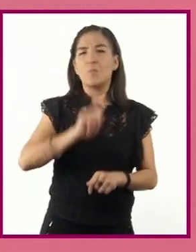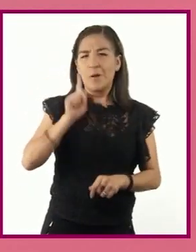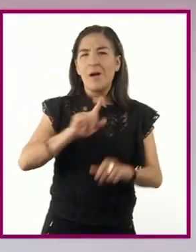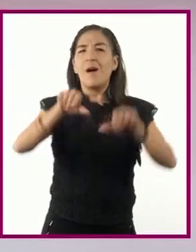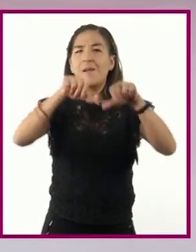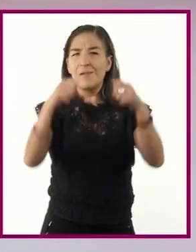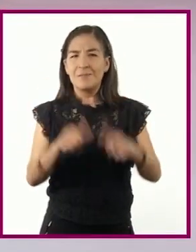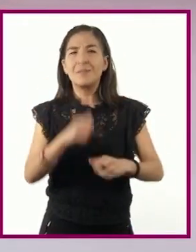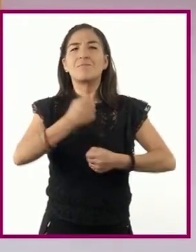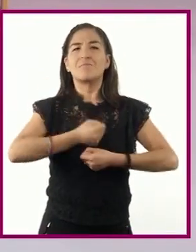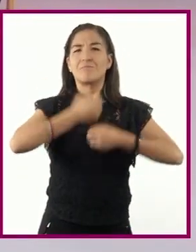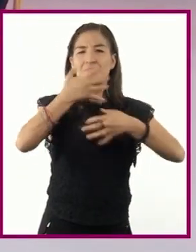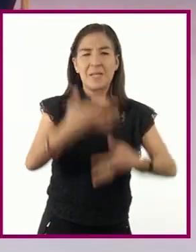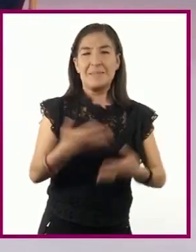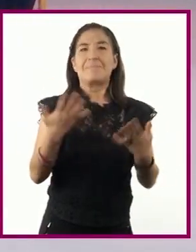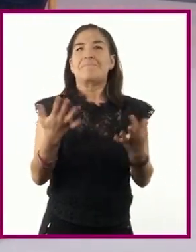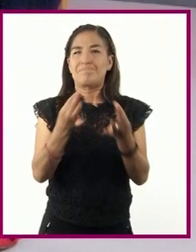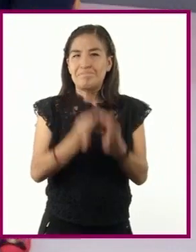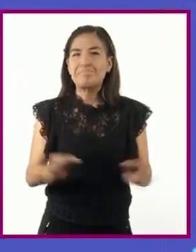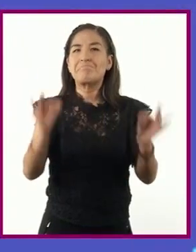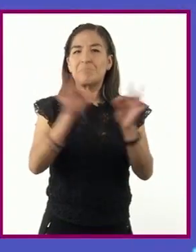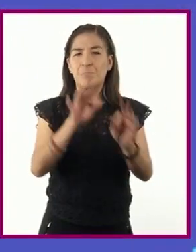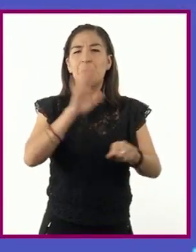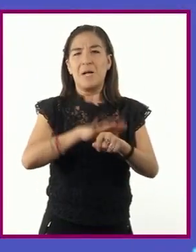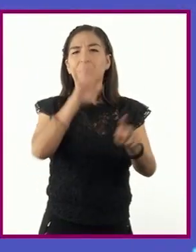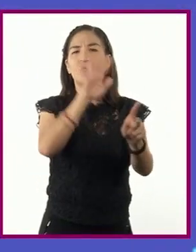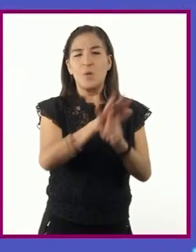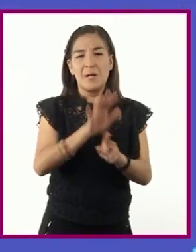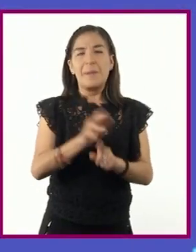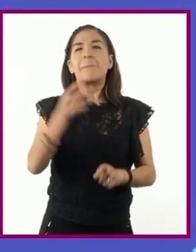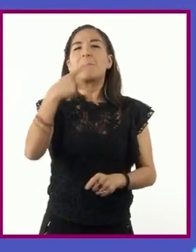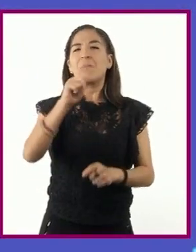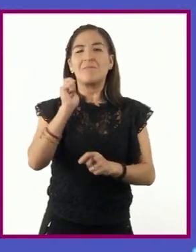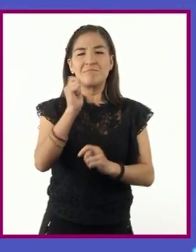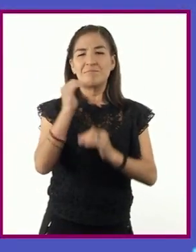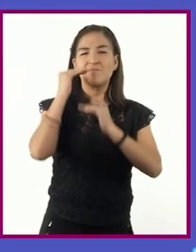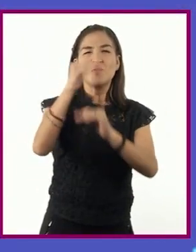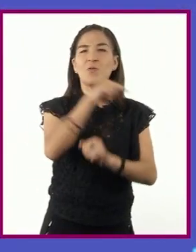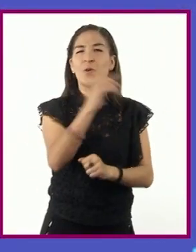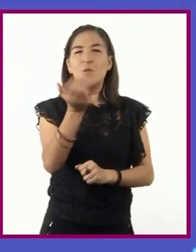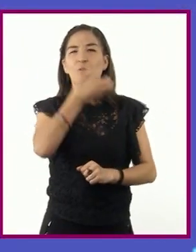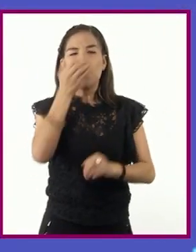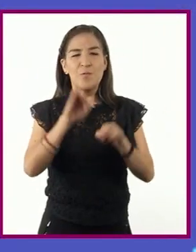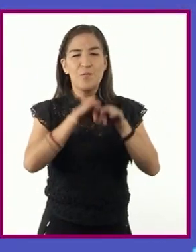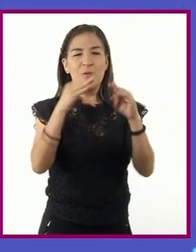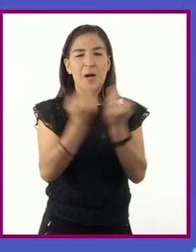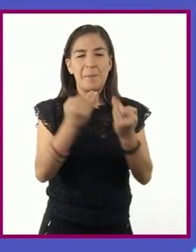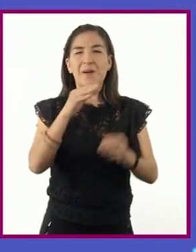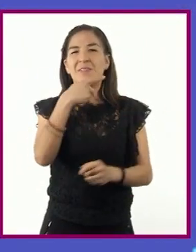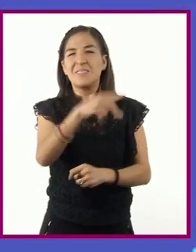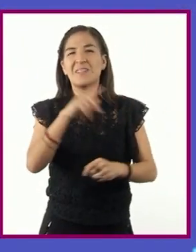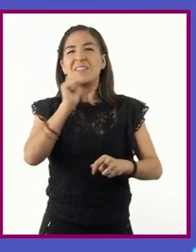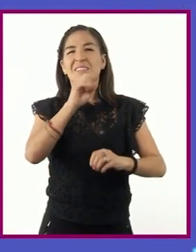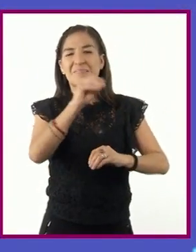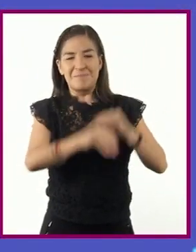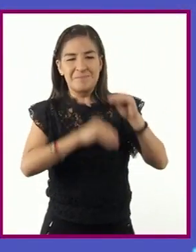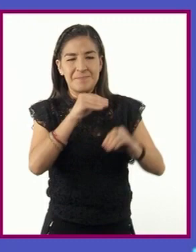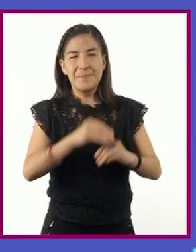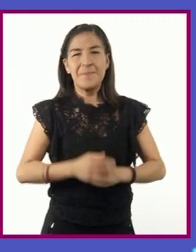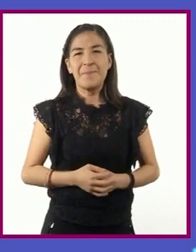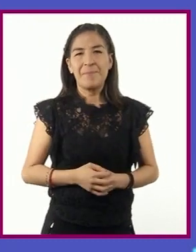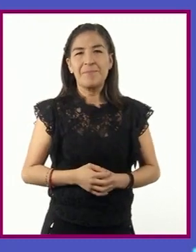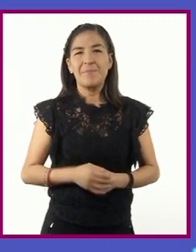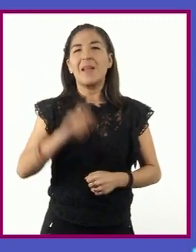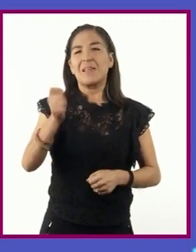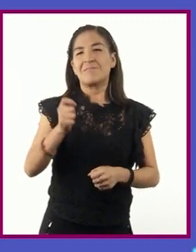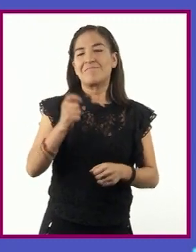y poetas mujeres importantes que suelen quedarse al margen en esta forma convencional de referirnos a